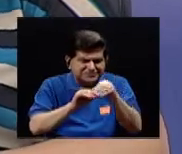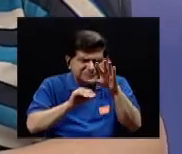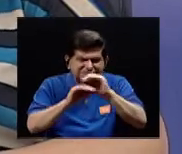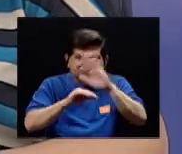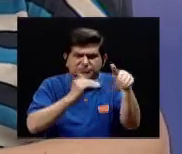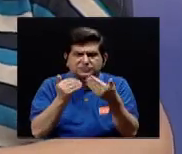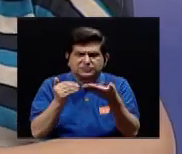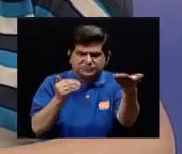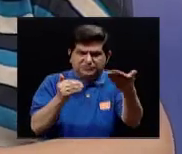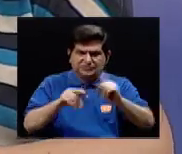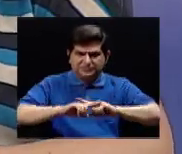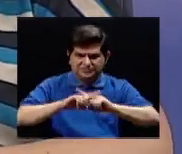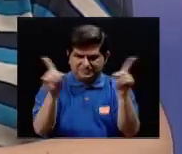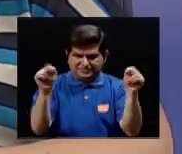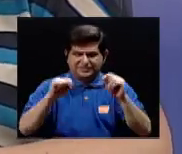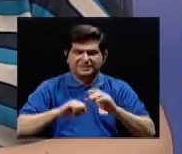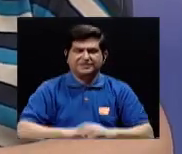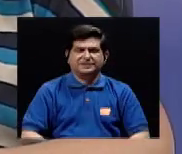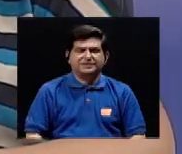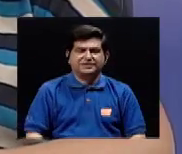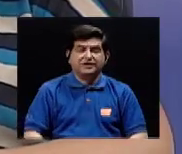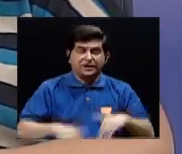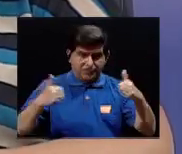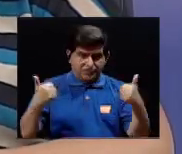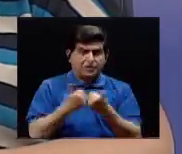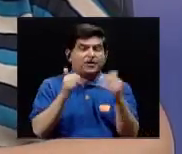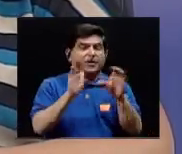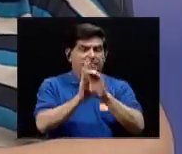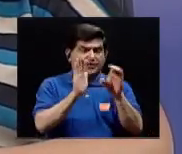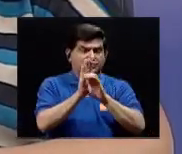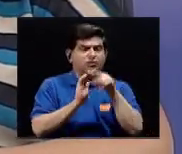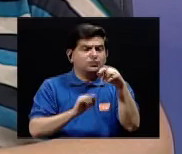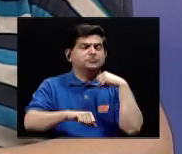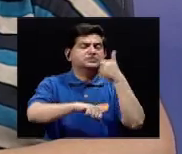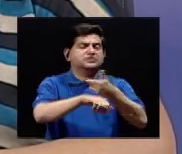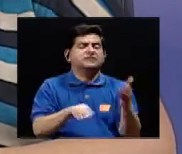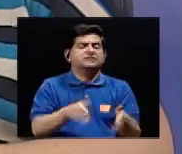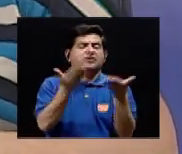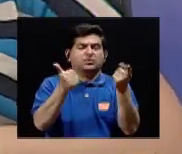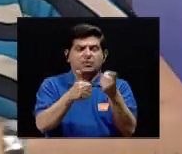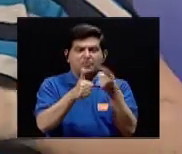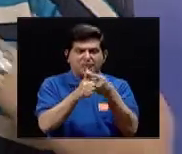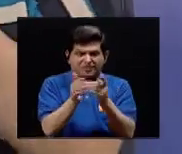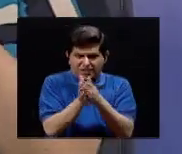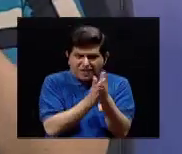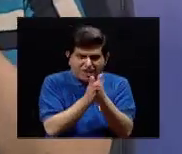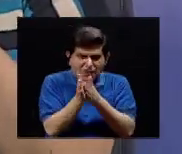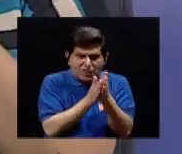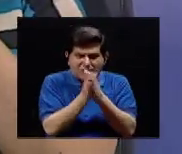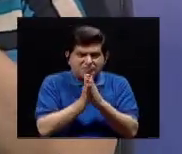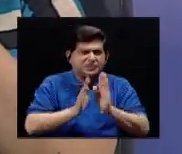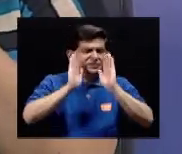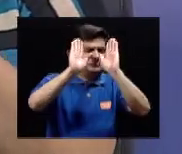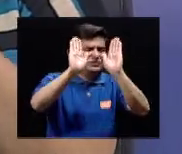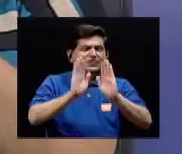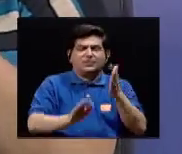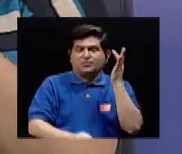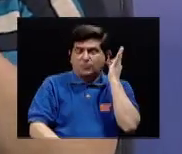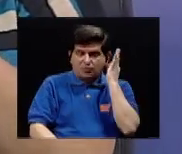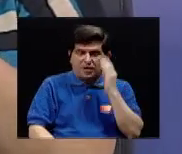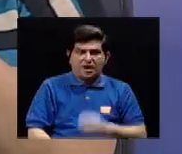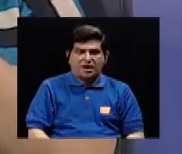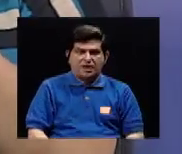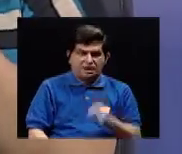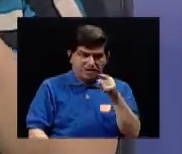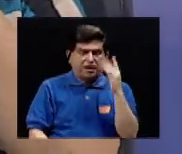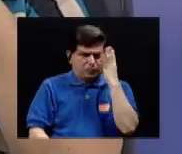cada uno de esos elementos, pero un reto como fotografía, ¿cómo te lo planteaste? Primero, explotar a la maravillosa y hermosa mujer que es